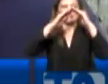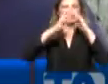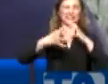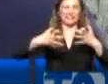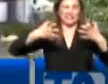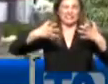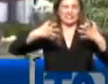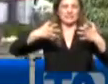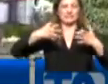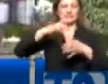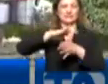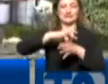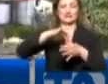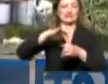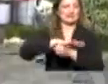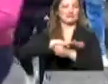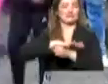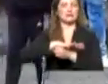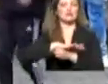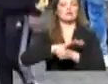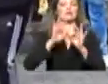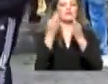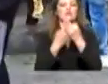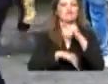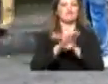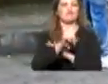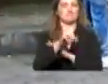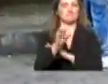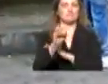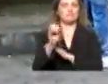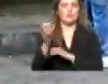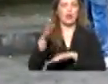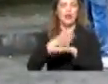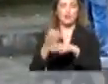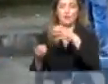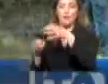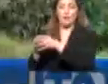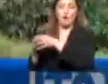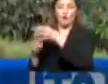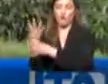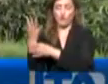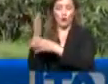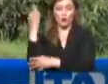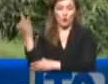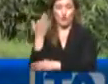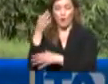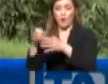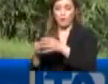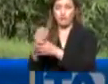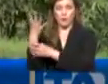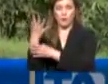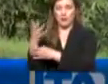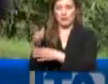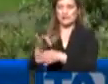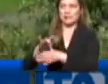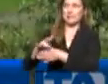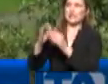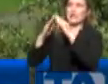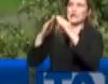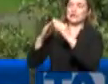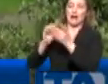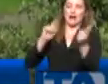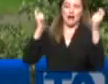un riesgo total. Son más de 100 familias que luego de ser afectadas por el volcán Tungurahua fueron reasentadas en estas casas,